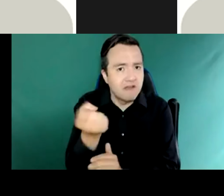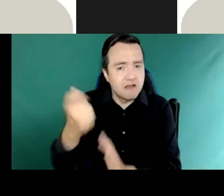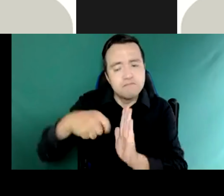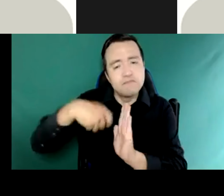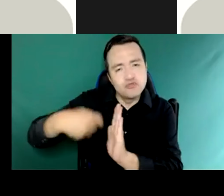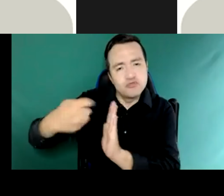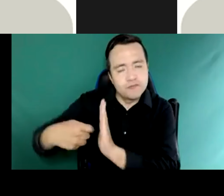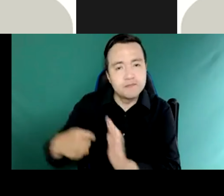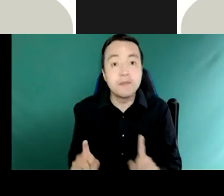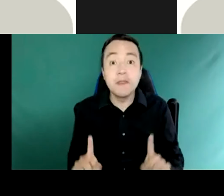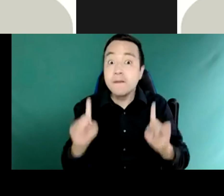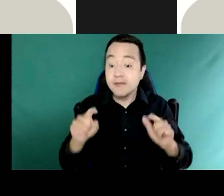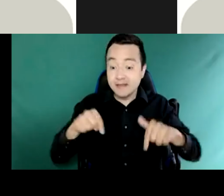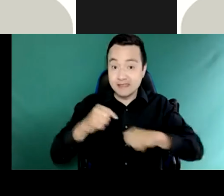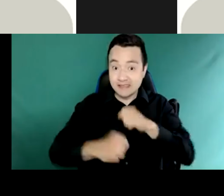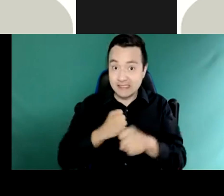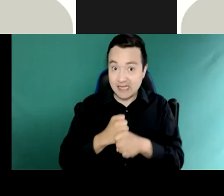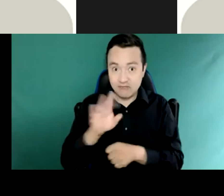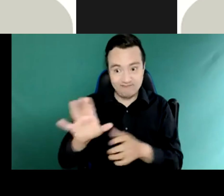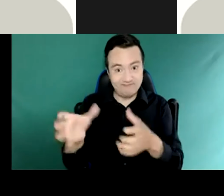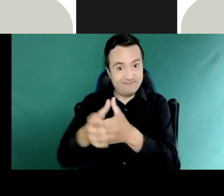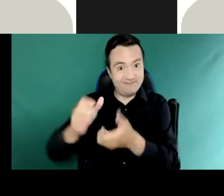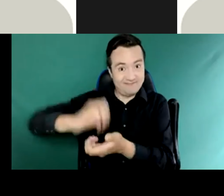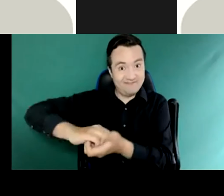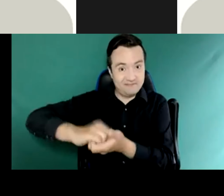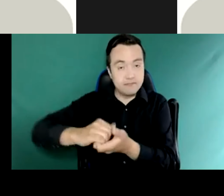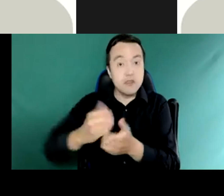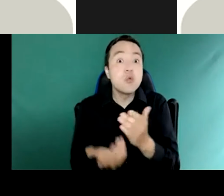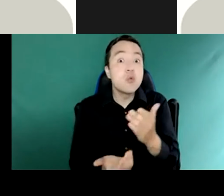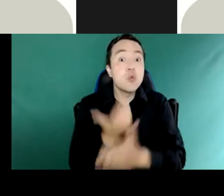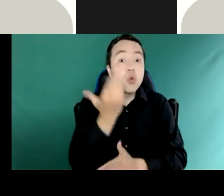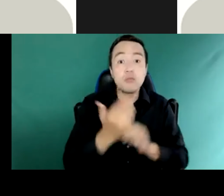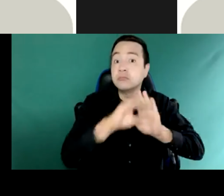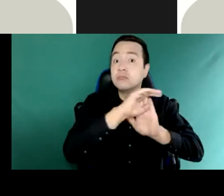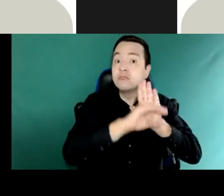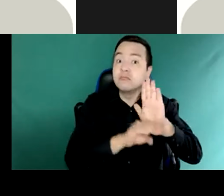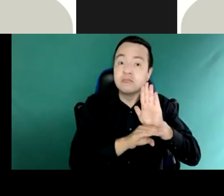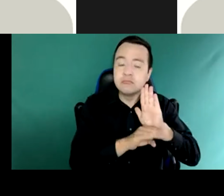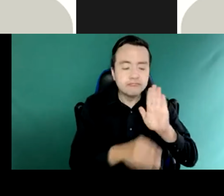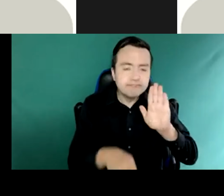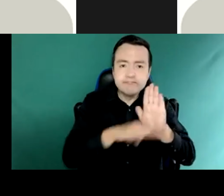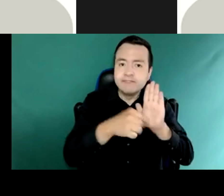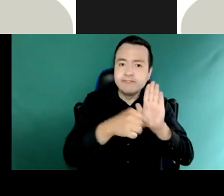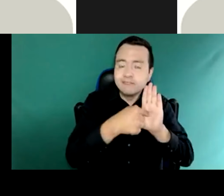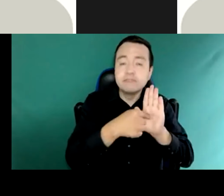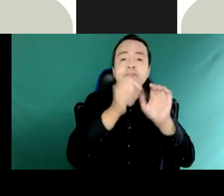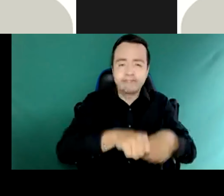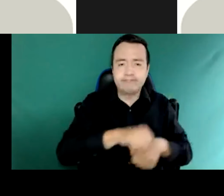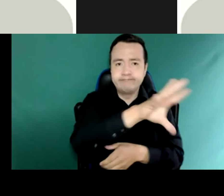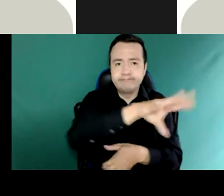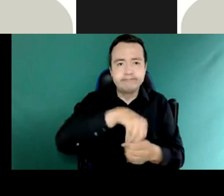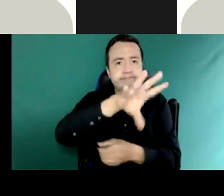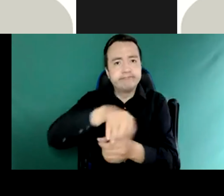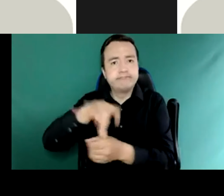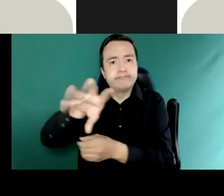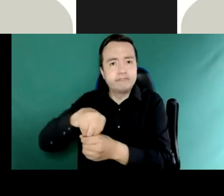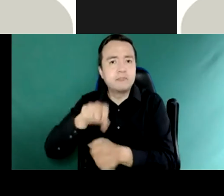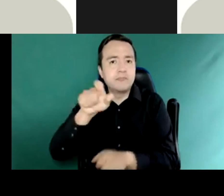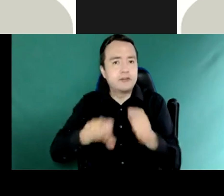fundación ha incorporado un programa de inclusión laboral para personas con discapacidad intelectual